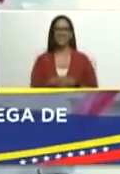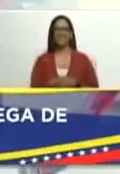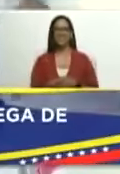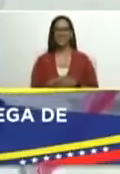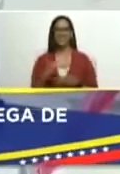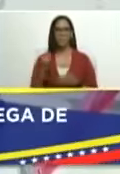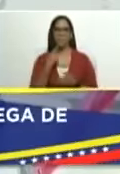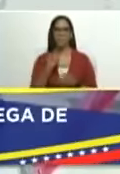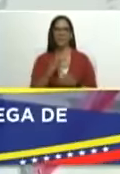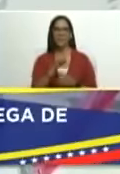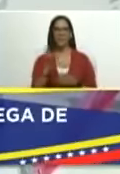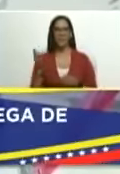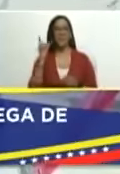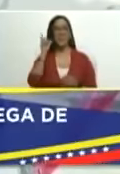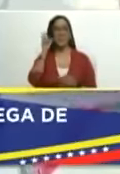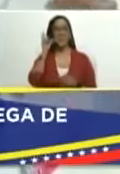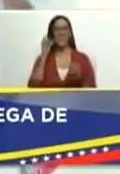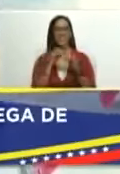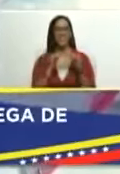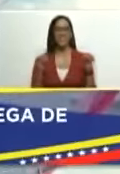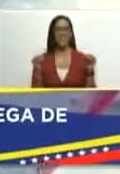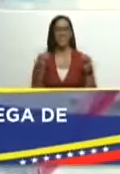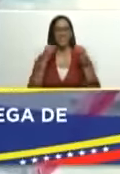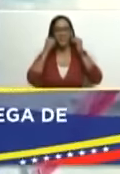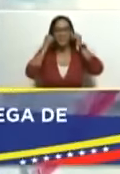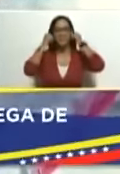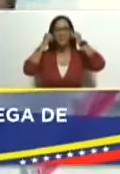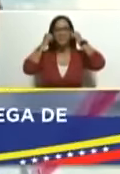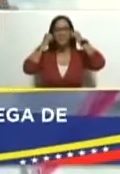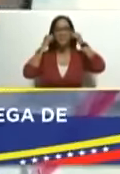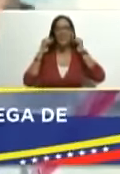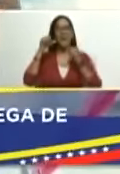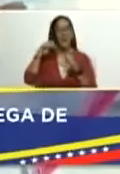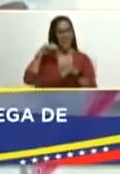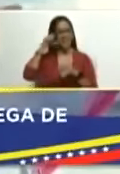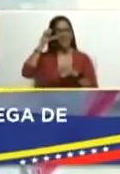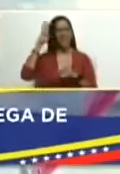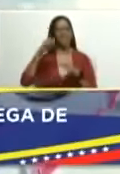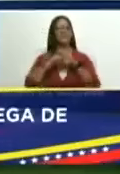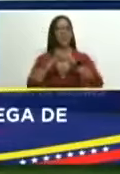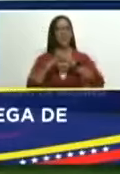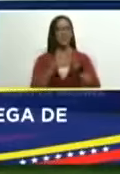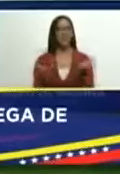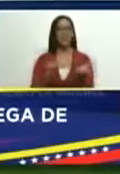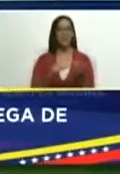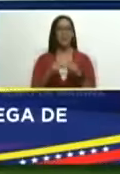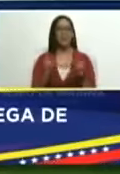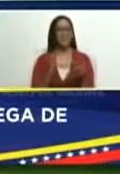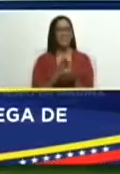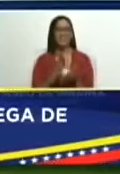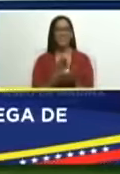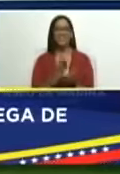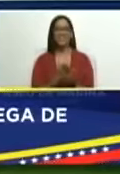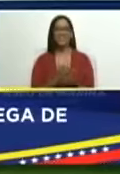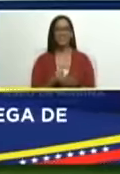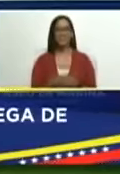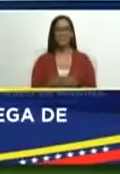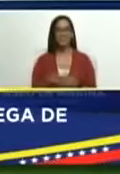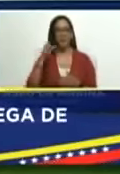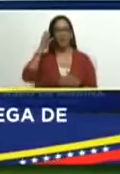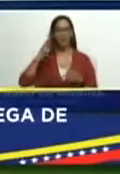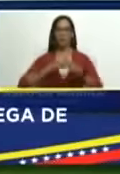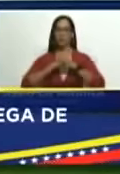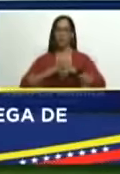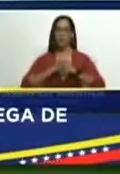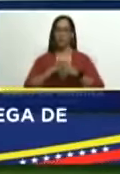como dicen por ahí. Ustedes han escuchado esa frase, ¿verdad? Así es. A Dios rogando y con el mazo dando, pero siempre a Dios rogando.